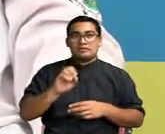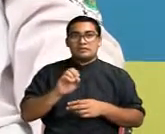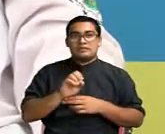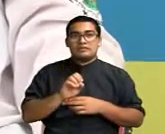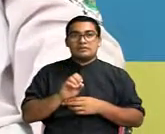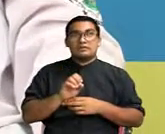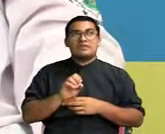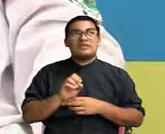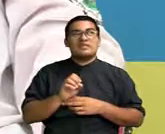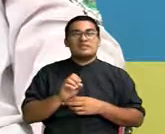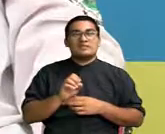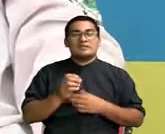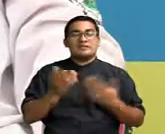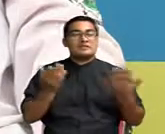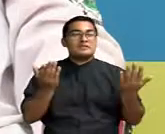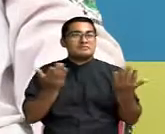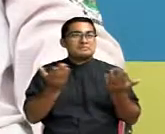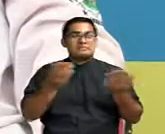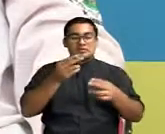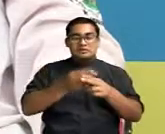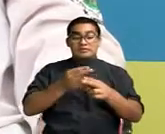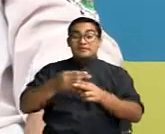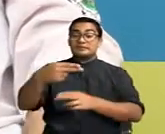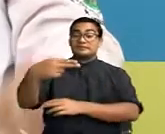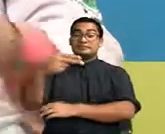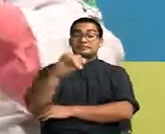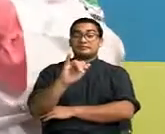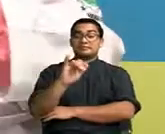¿Hipomaníaco? Sí, en el episodio hipomaníaco